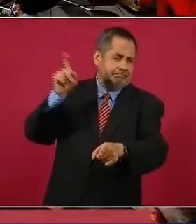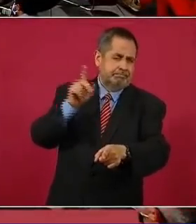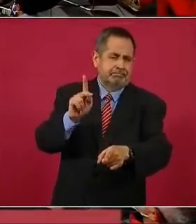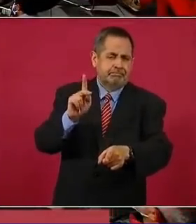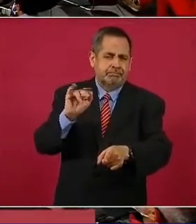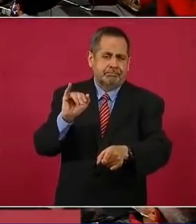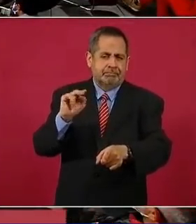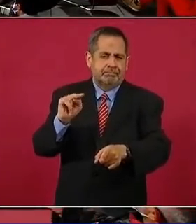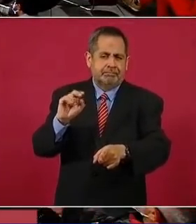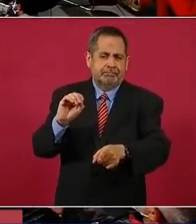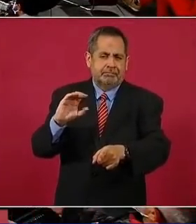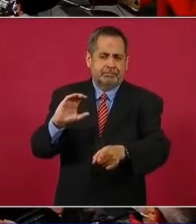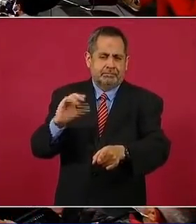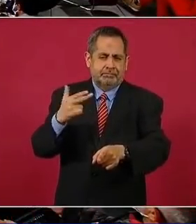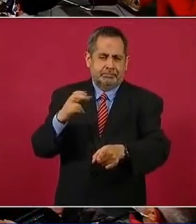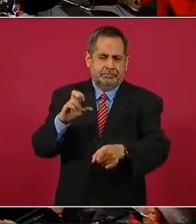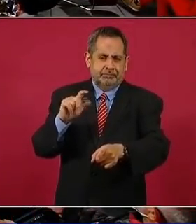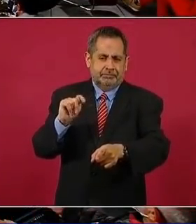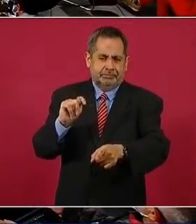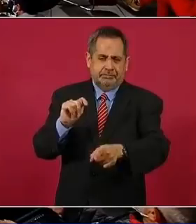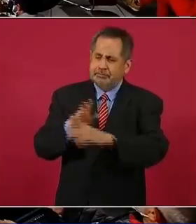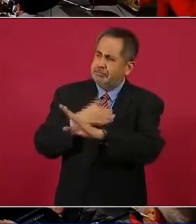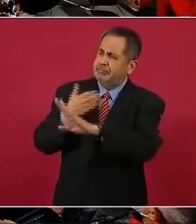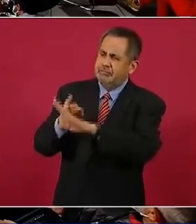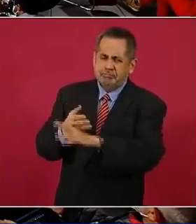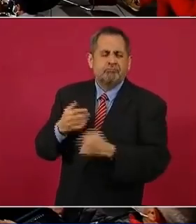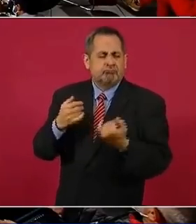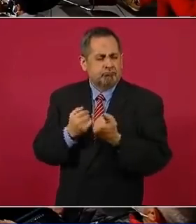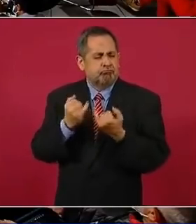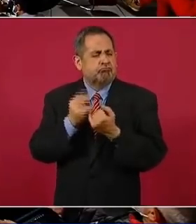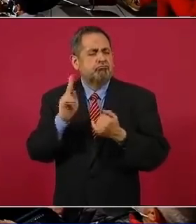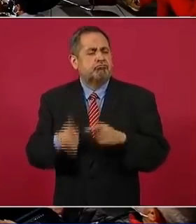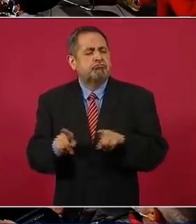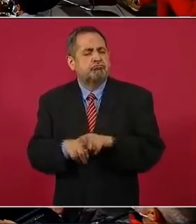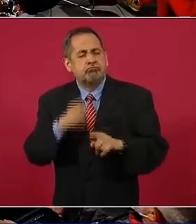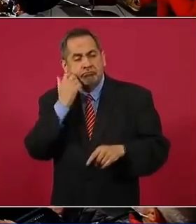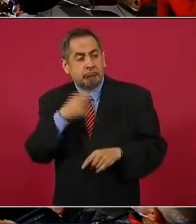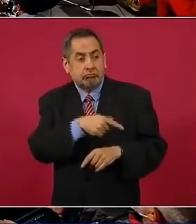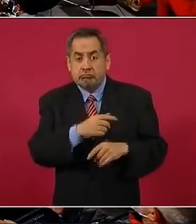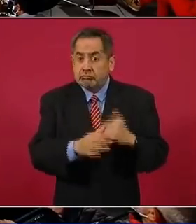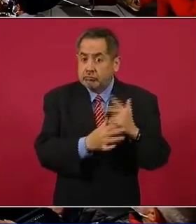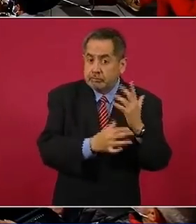Es lo mismo. Yo recuerdo una reunión